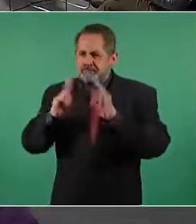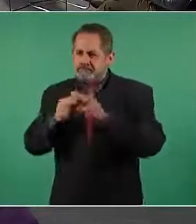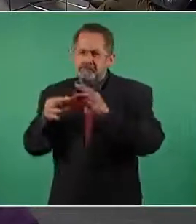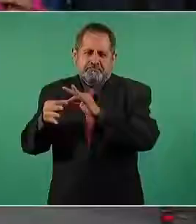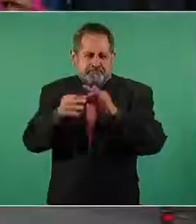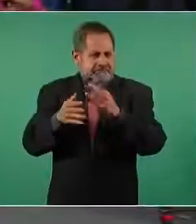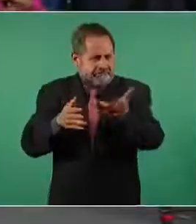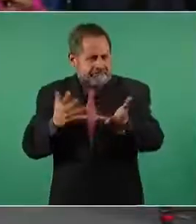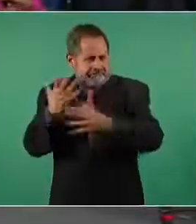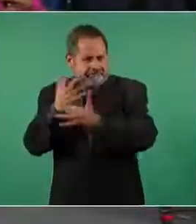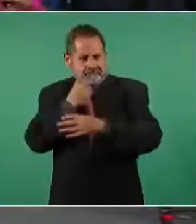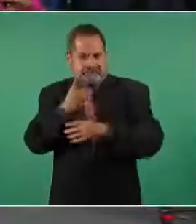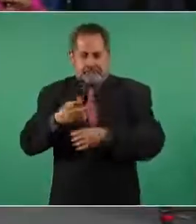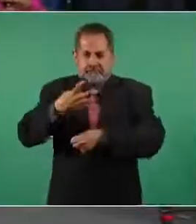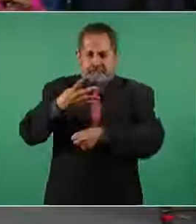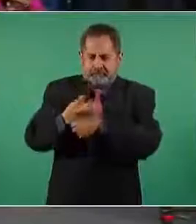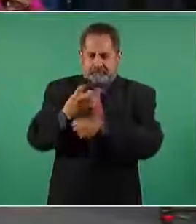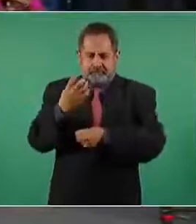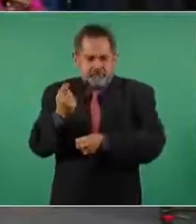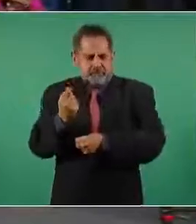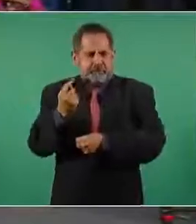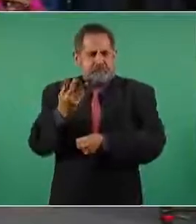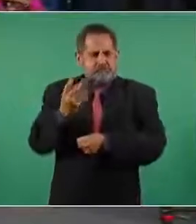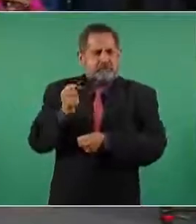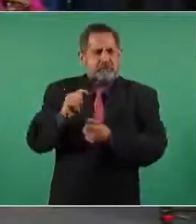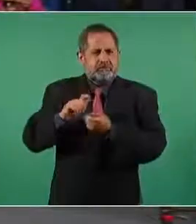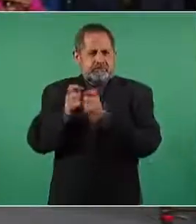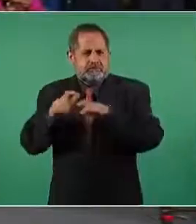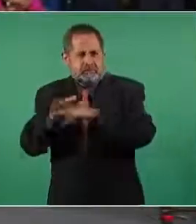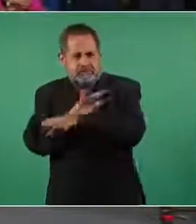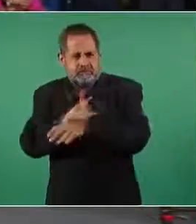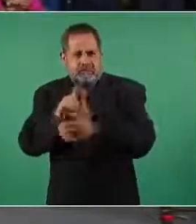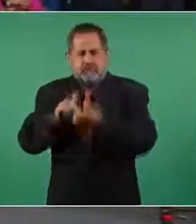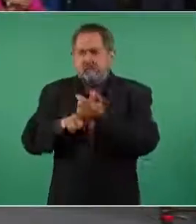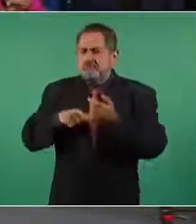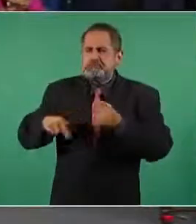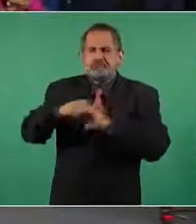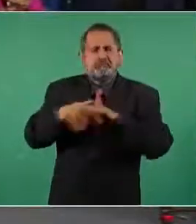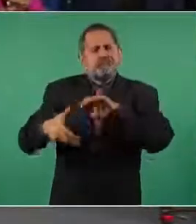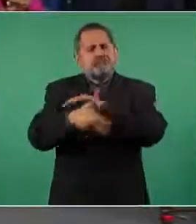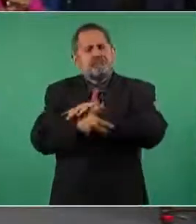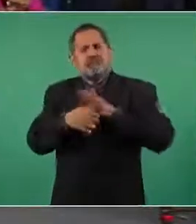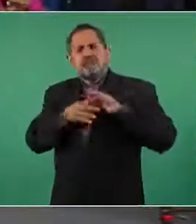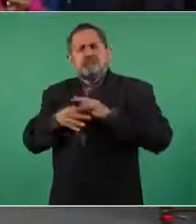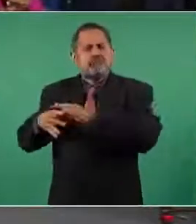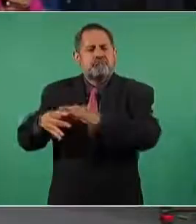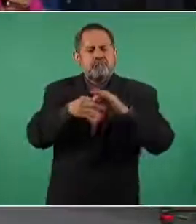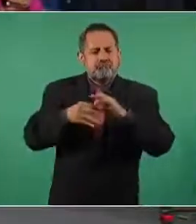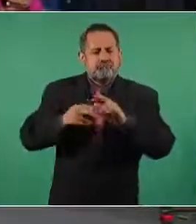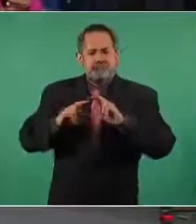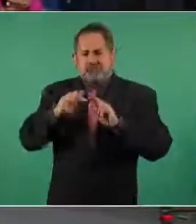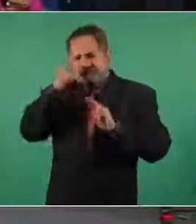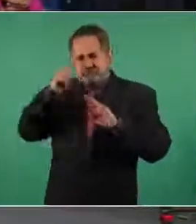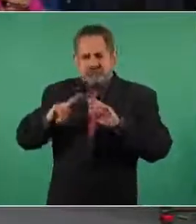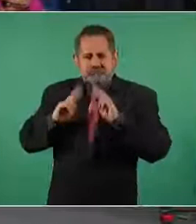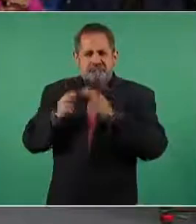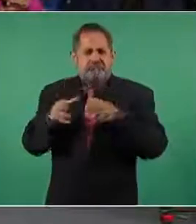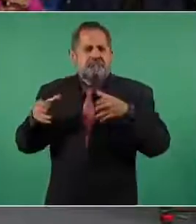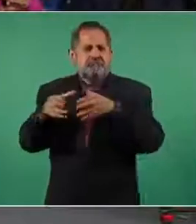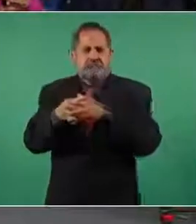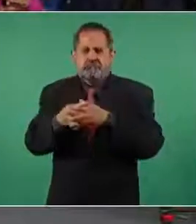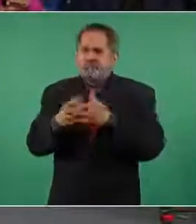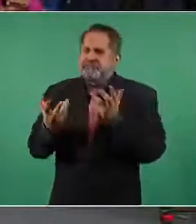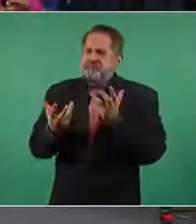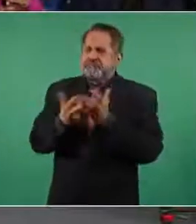cuarta transformación iba a ser y debe de ser, y usted lo ha dicho muchas veces, la confraternización de los mexicanos, la unión de los mexicanos, la yuxtaposición